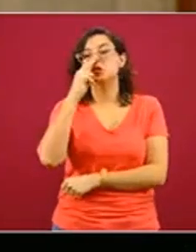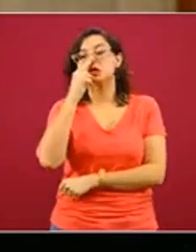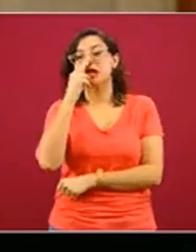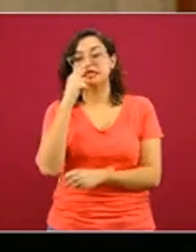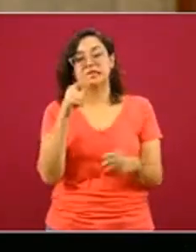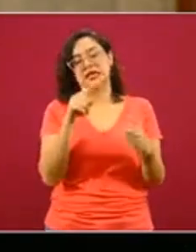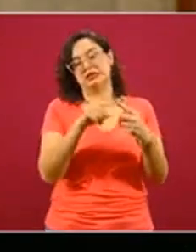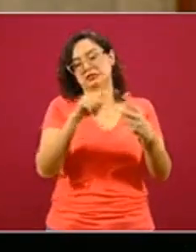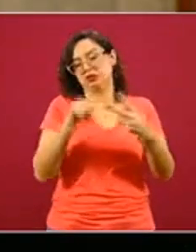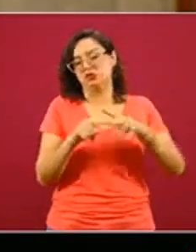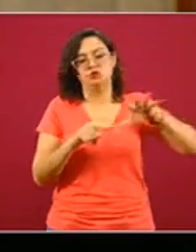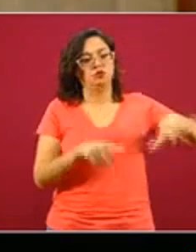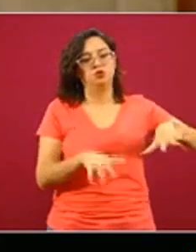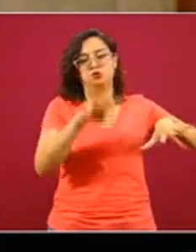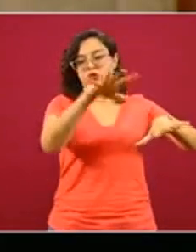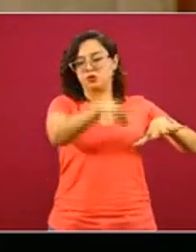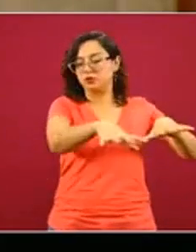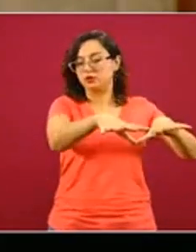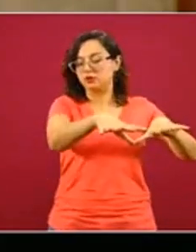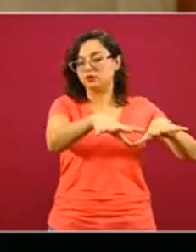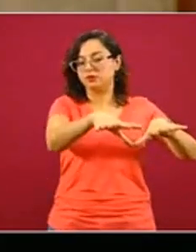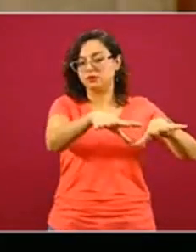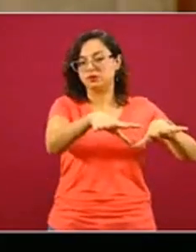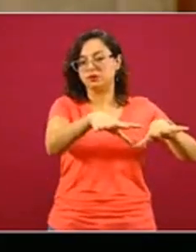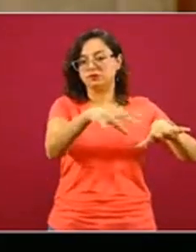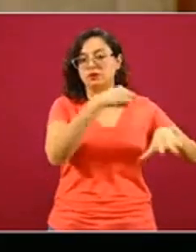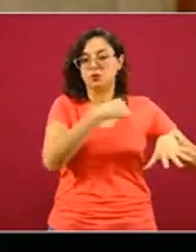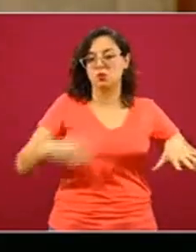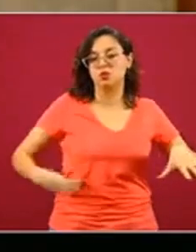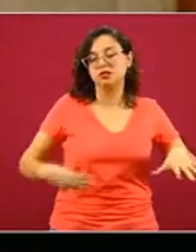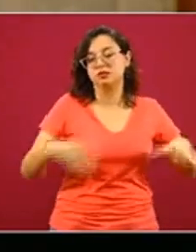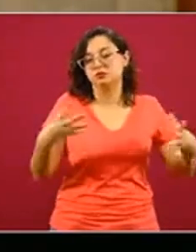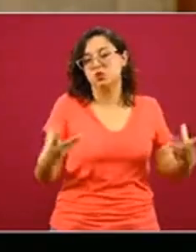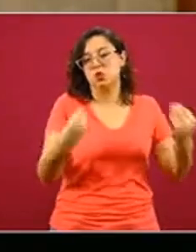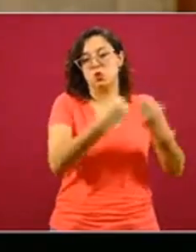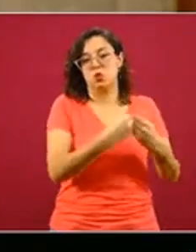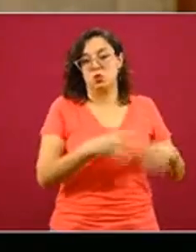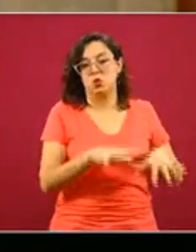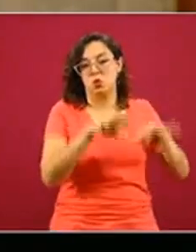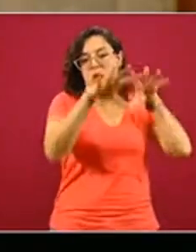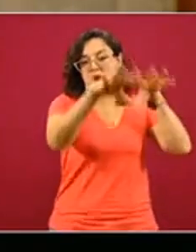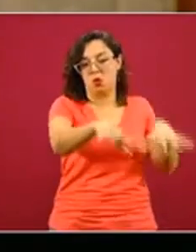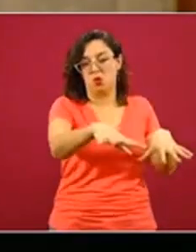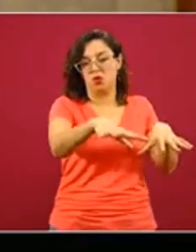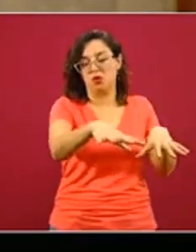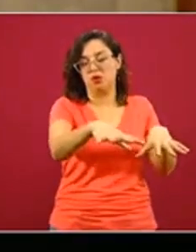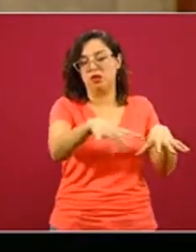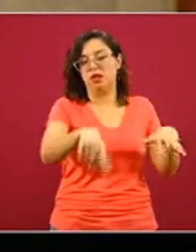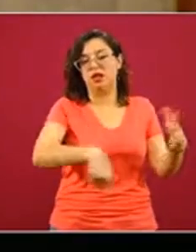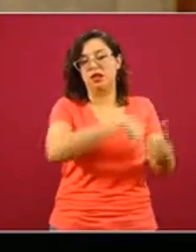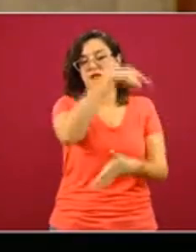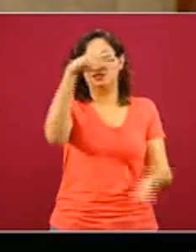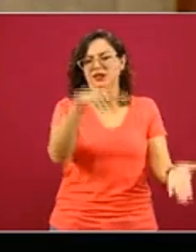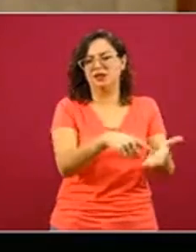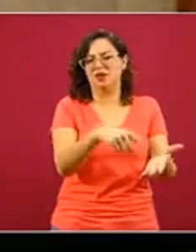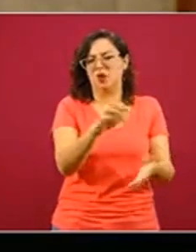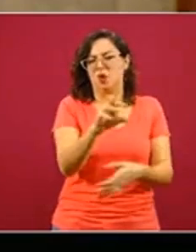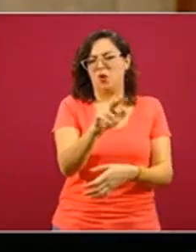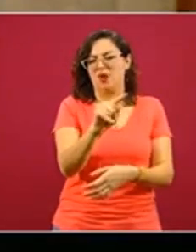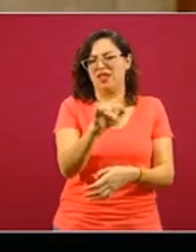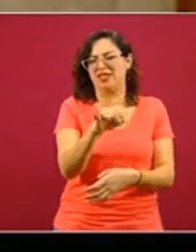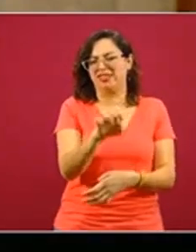dos estados juntos, bueno, a los dos municipios juntos que le llaman incluso ya el Wuhan de Oriente. Ahí se están